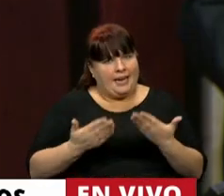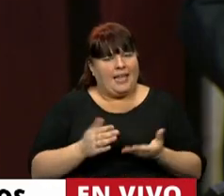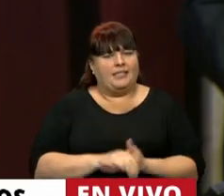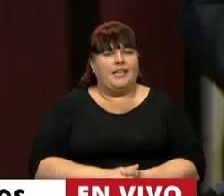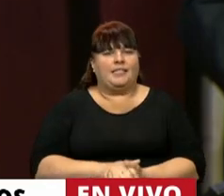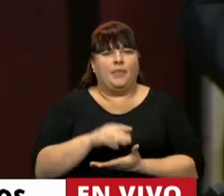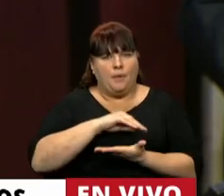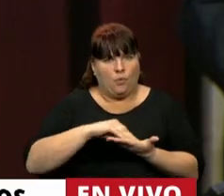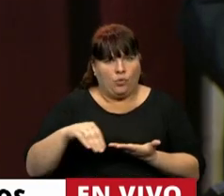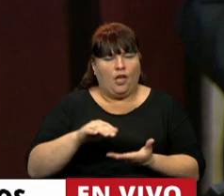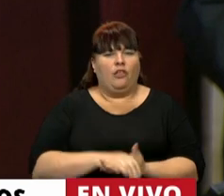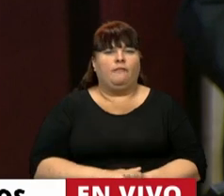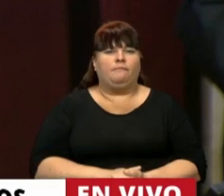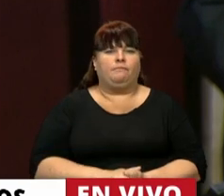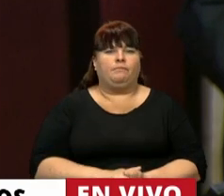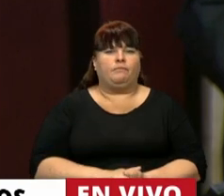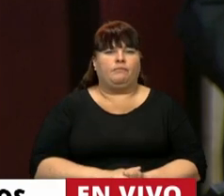Gracias, diputado.